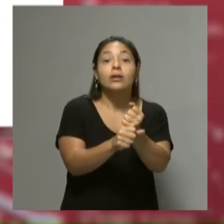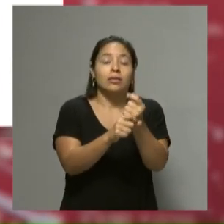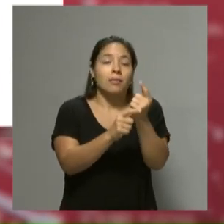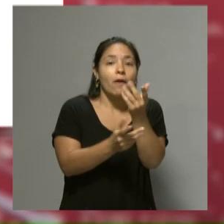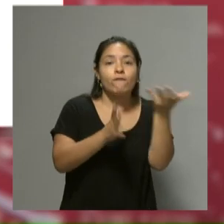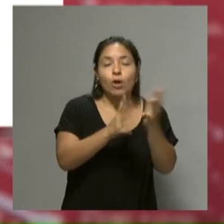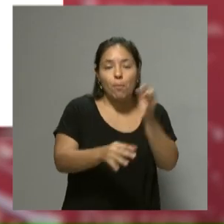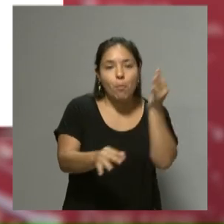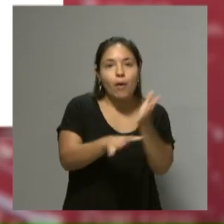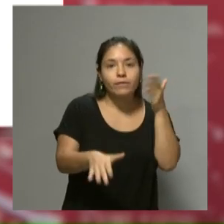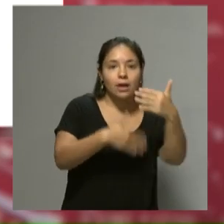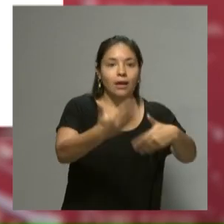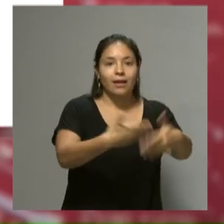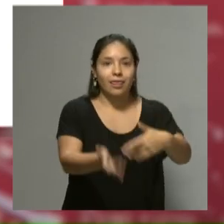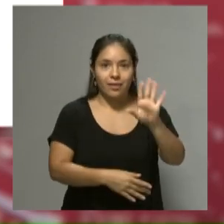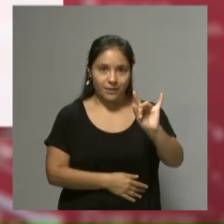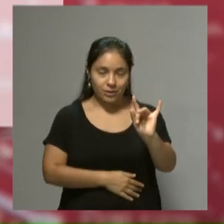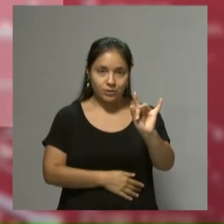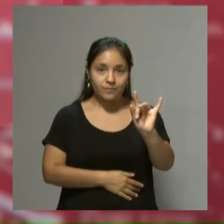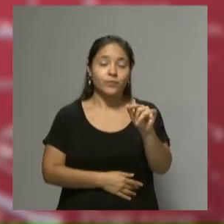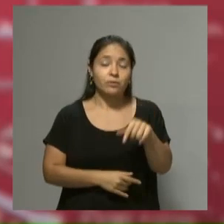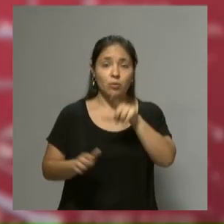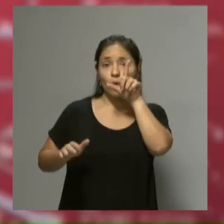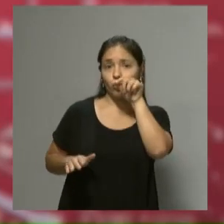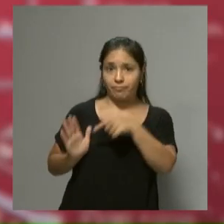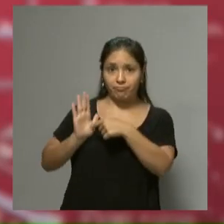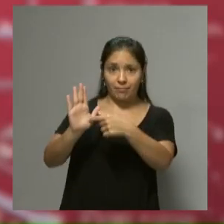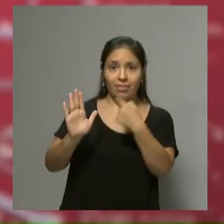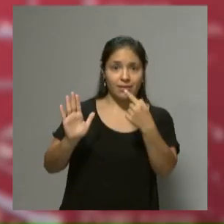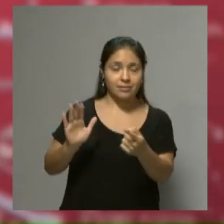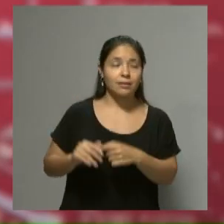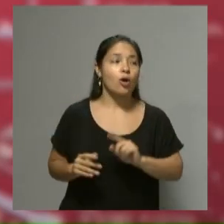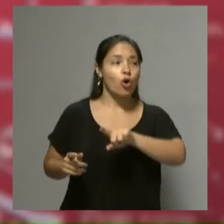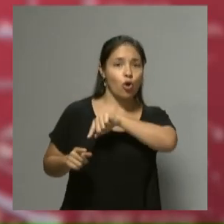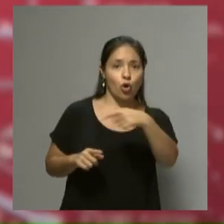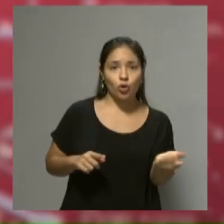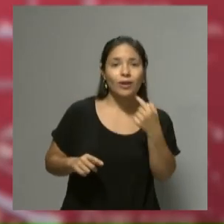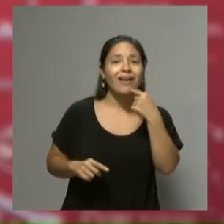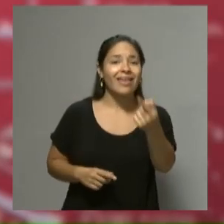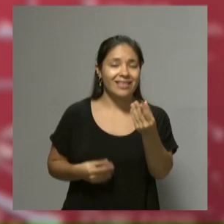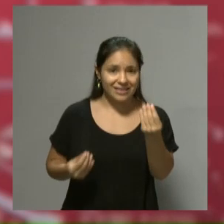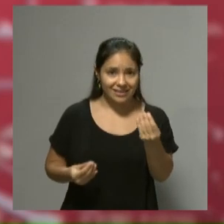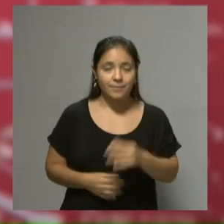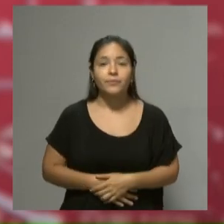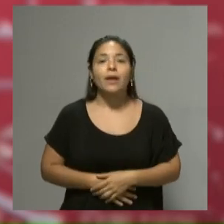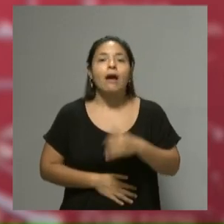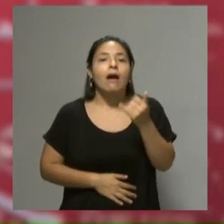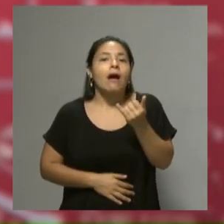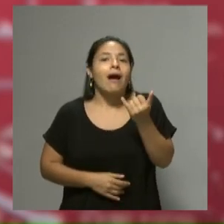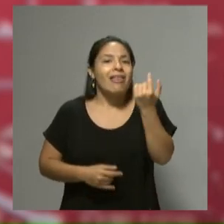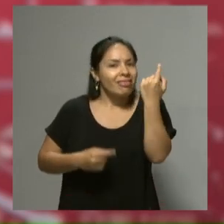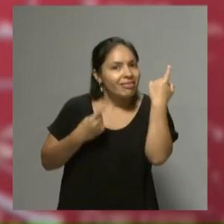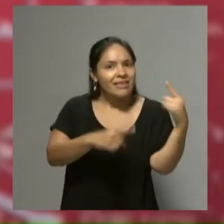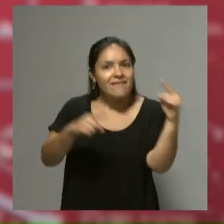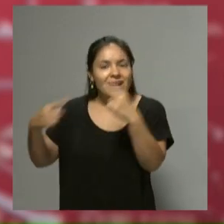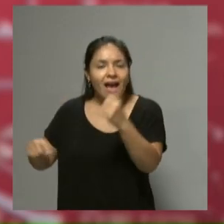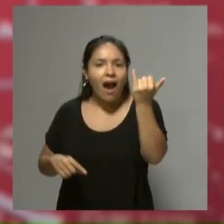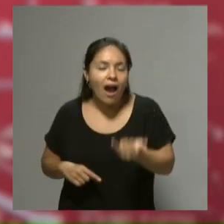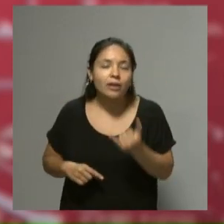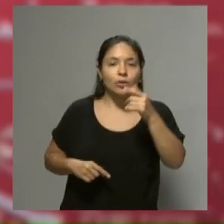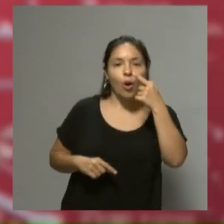dice este tuit, y vamos a tener uno más, que ahí lo vemos, dice, está demostrado que hay una gran diferencia en la contratación entre